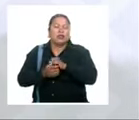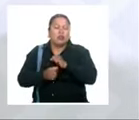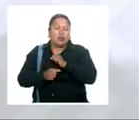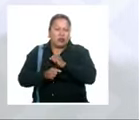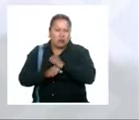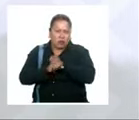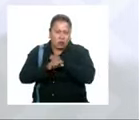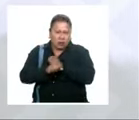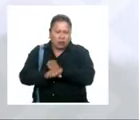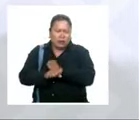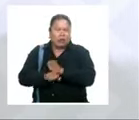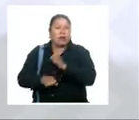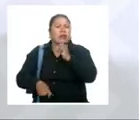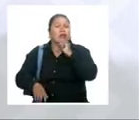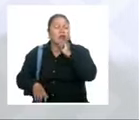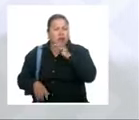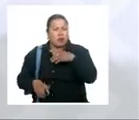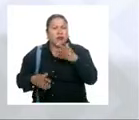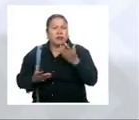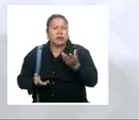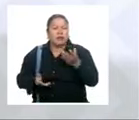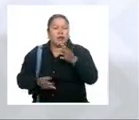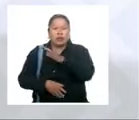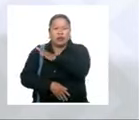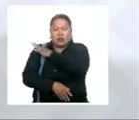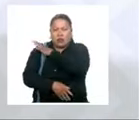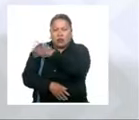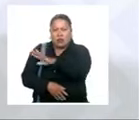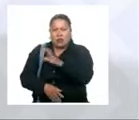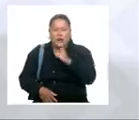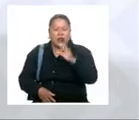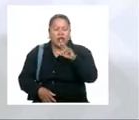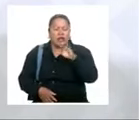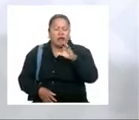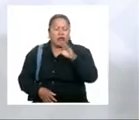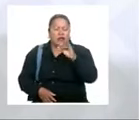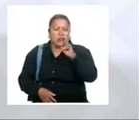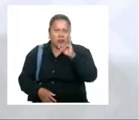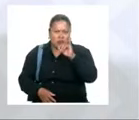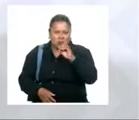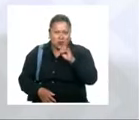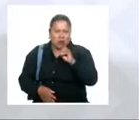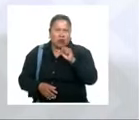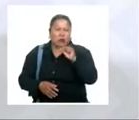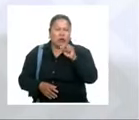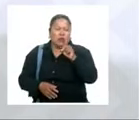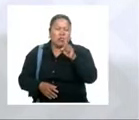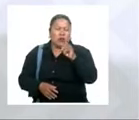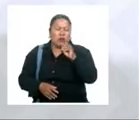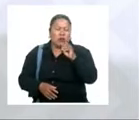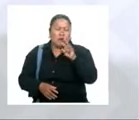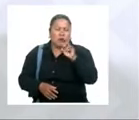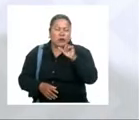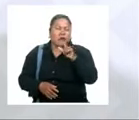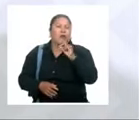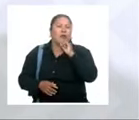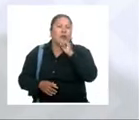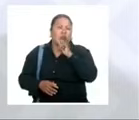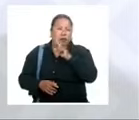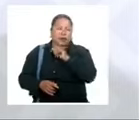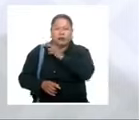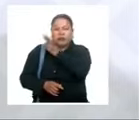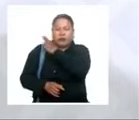Seguridad, así como también el general Crescencio Sandoval y el almirante José